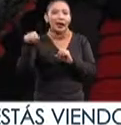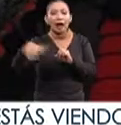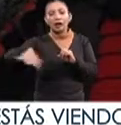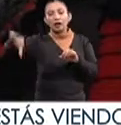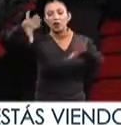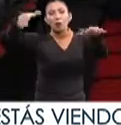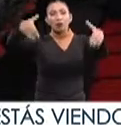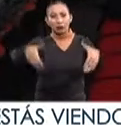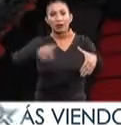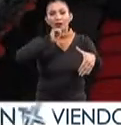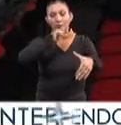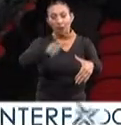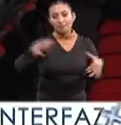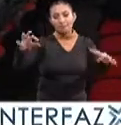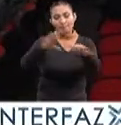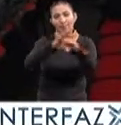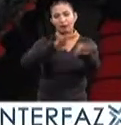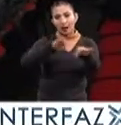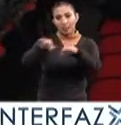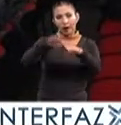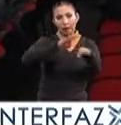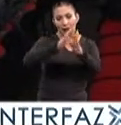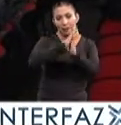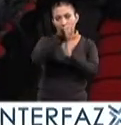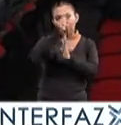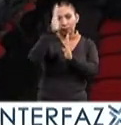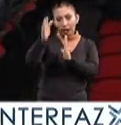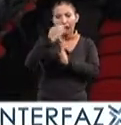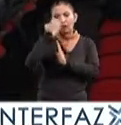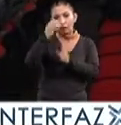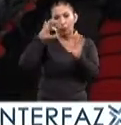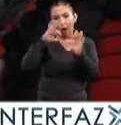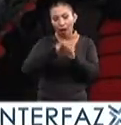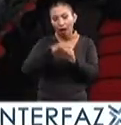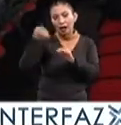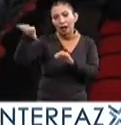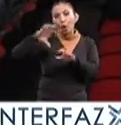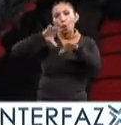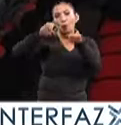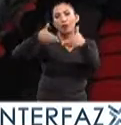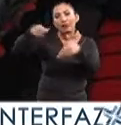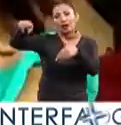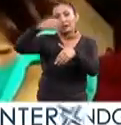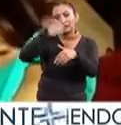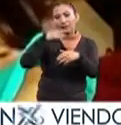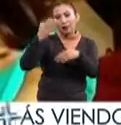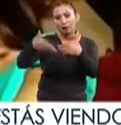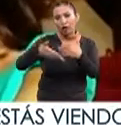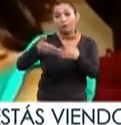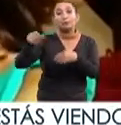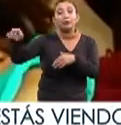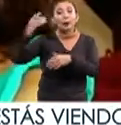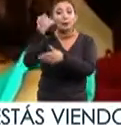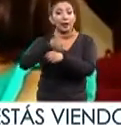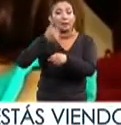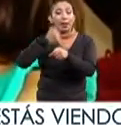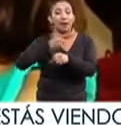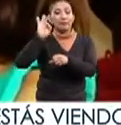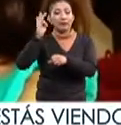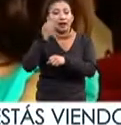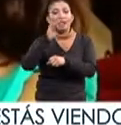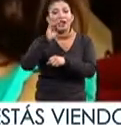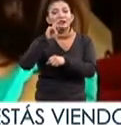nivel comunitario, también vinculando el trabajo de la biblioteca, la escuela, hacia la comunidad escolar también. La Primaria Rural